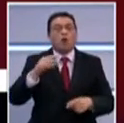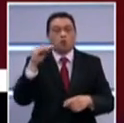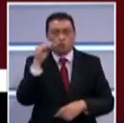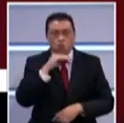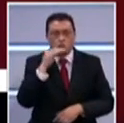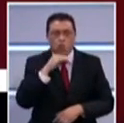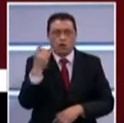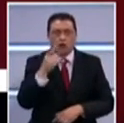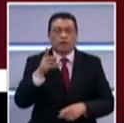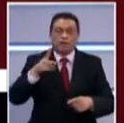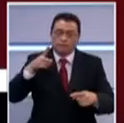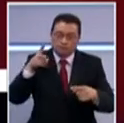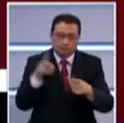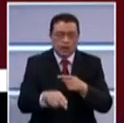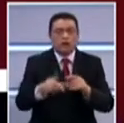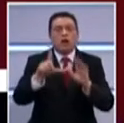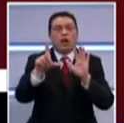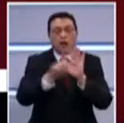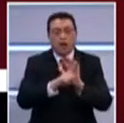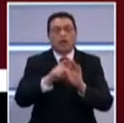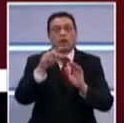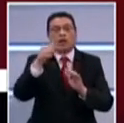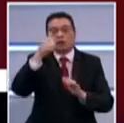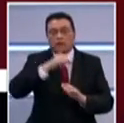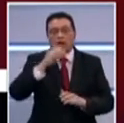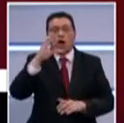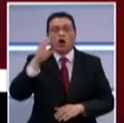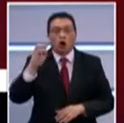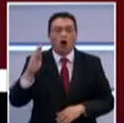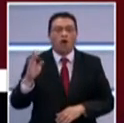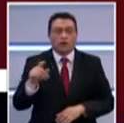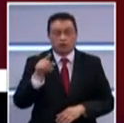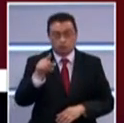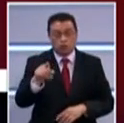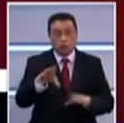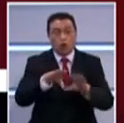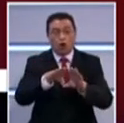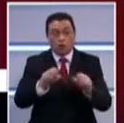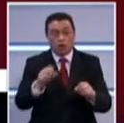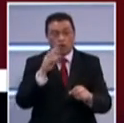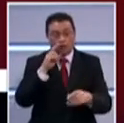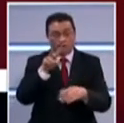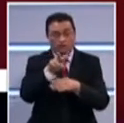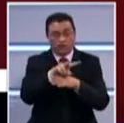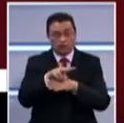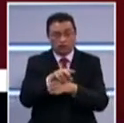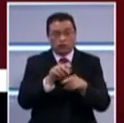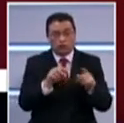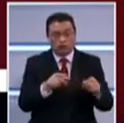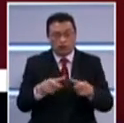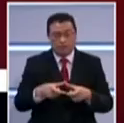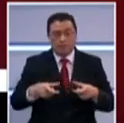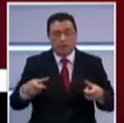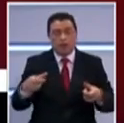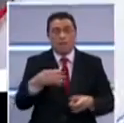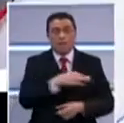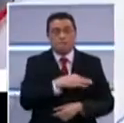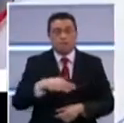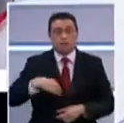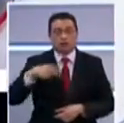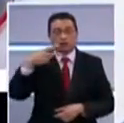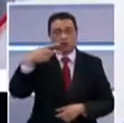fin a la ley reservada al cobre en lo que respecta a codelco usted comparte la visión de su colega de gabinete el ministro asciende que ha dicho